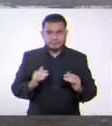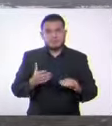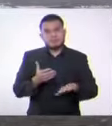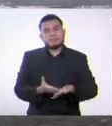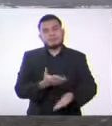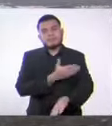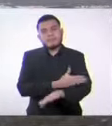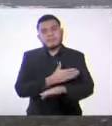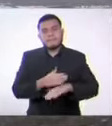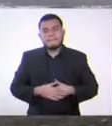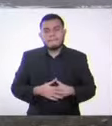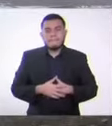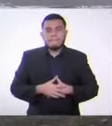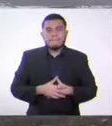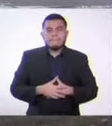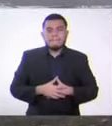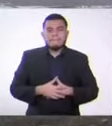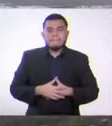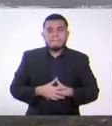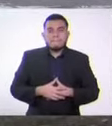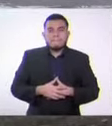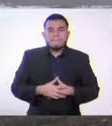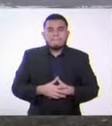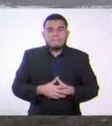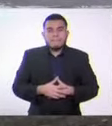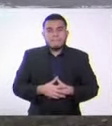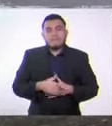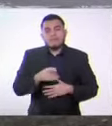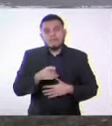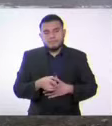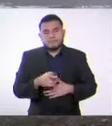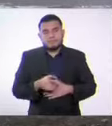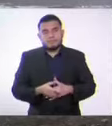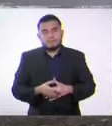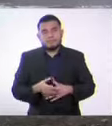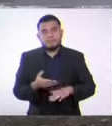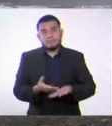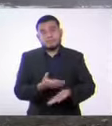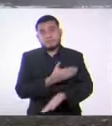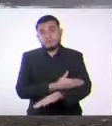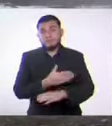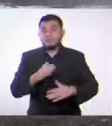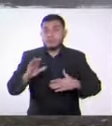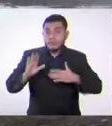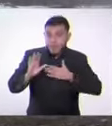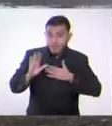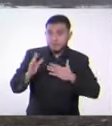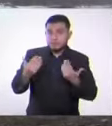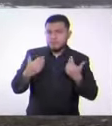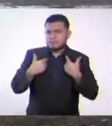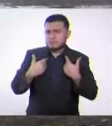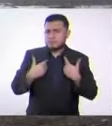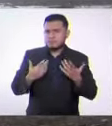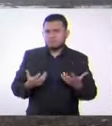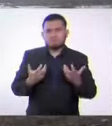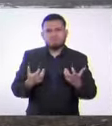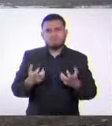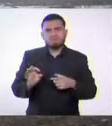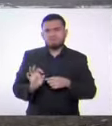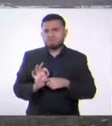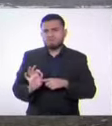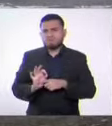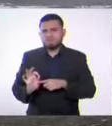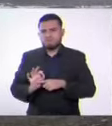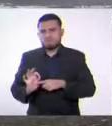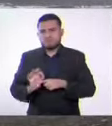pasado, en el que este estado del agua cumplía una enorme cantidad de